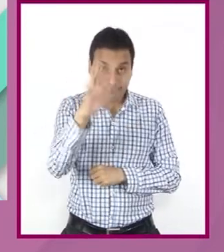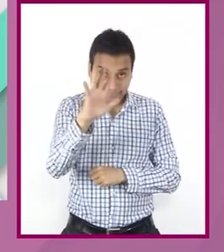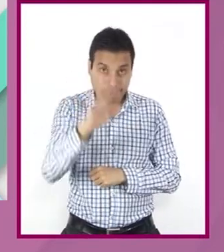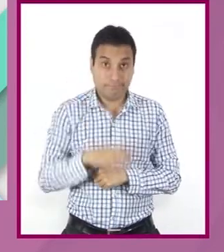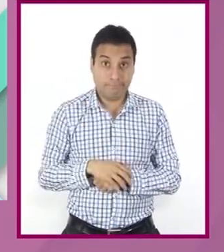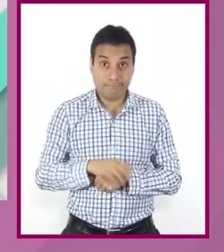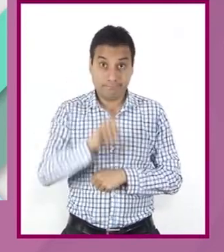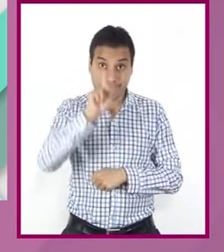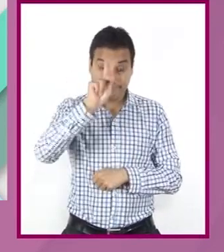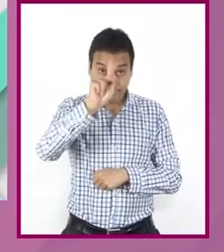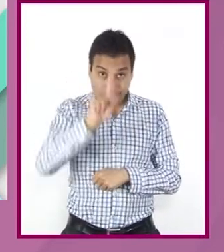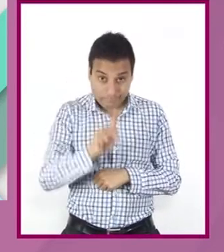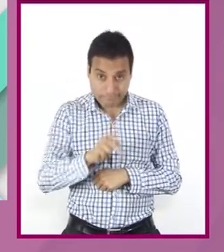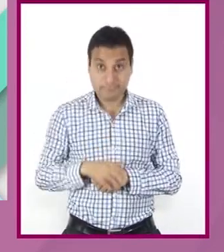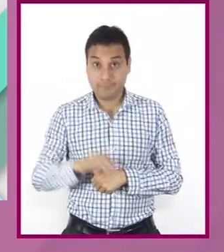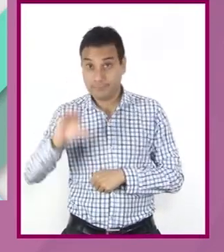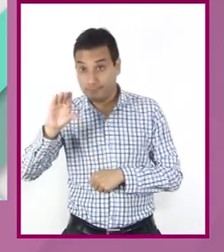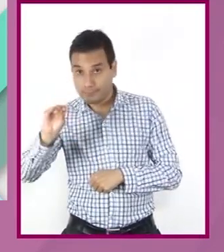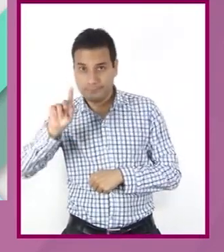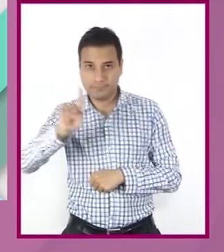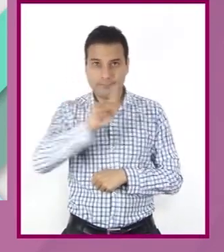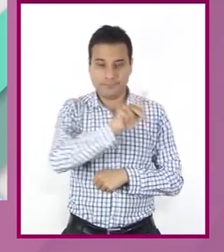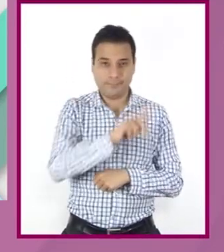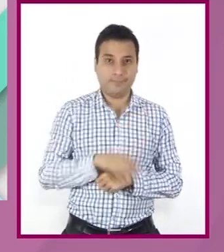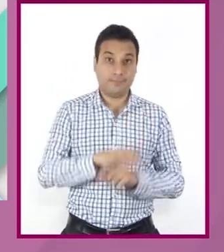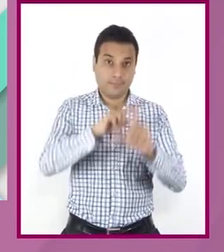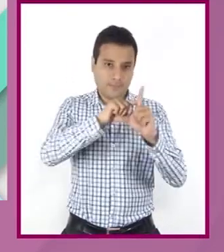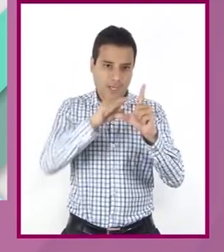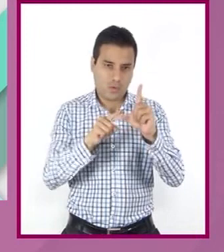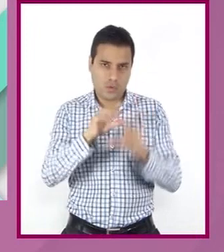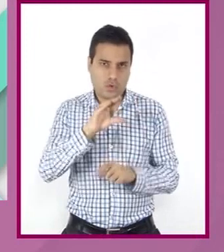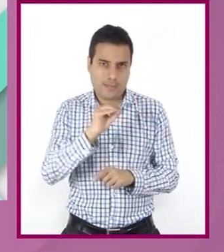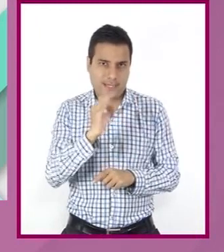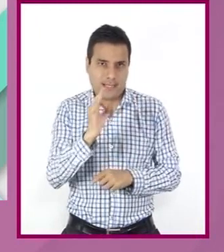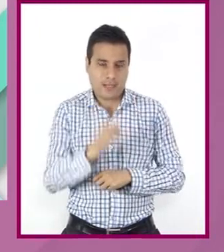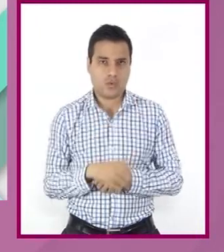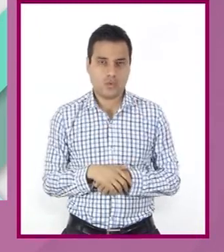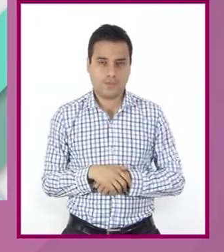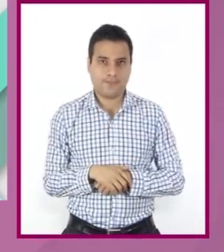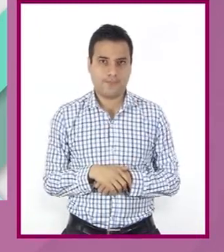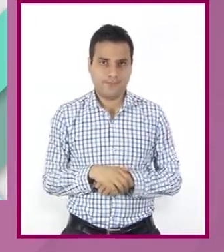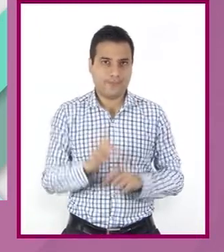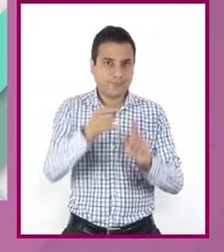4 ángulos son rectos. De acuerdo a estas características podemos decir que el